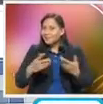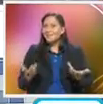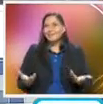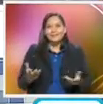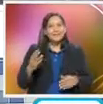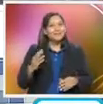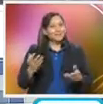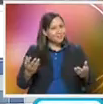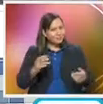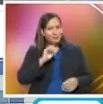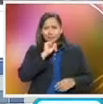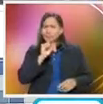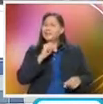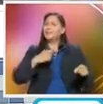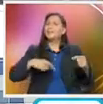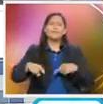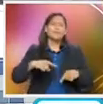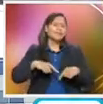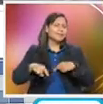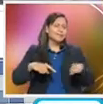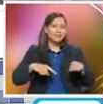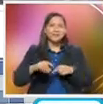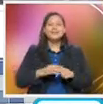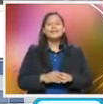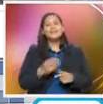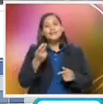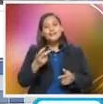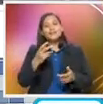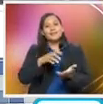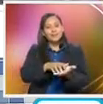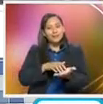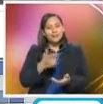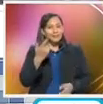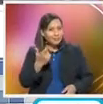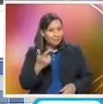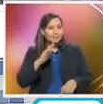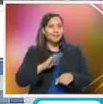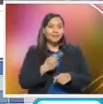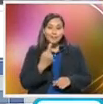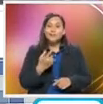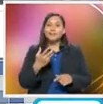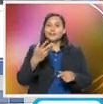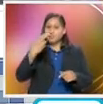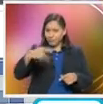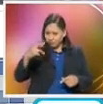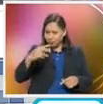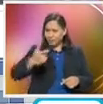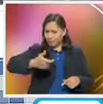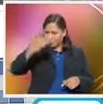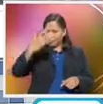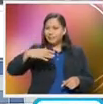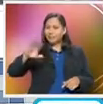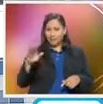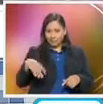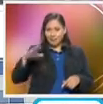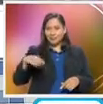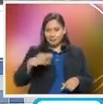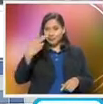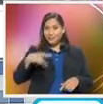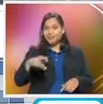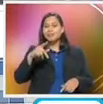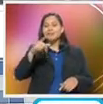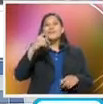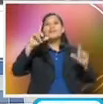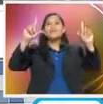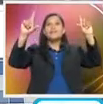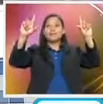esto. ¿No? Está buenísimo el food ahorita. Está Mira, así nos buenísimo. ahorramos pues un dinerito, porque hay muchos restaurantes, ¿no? De alitas, ¿no? Sí, que ponen de pantalla